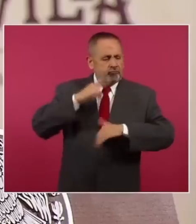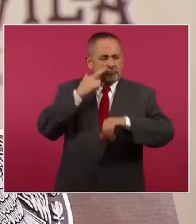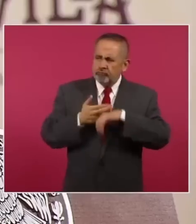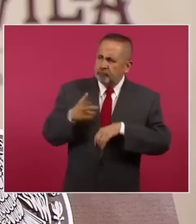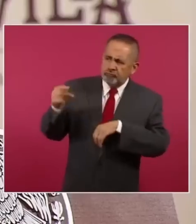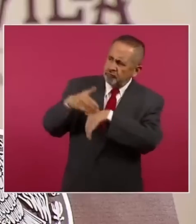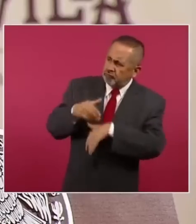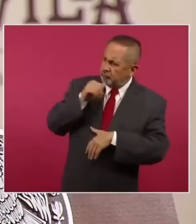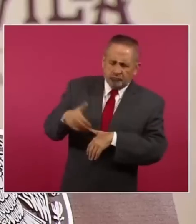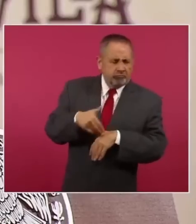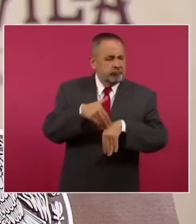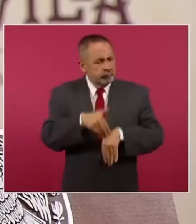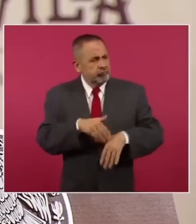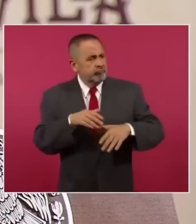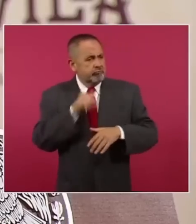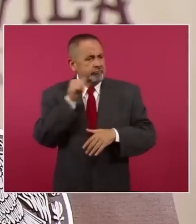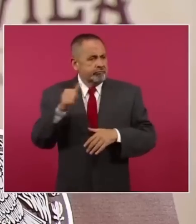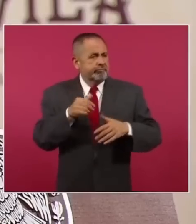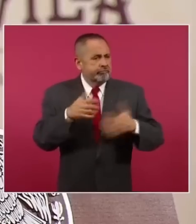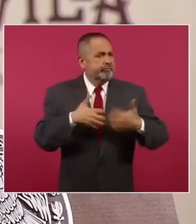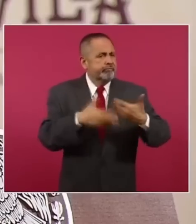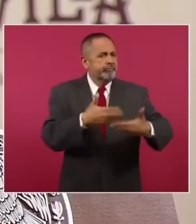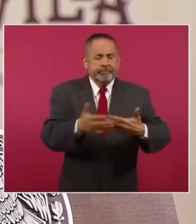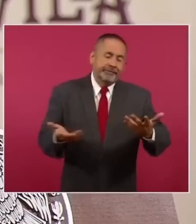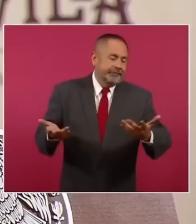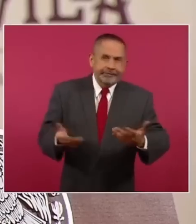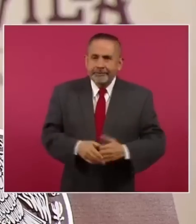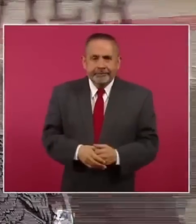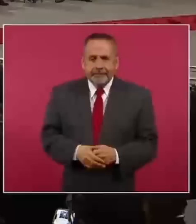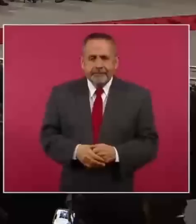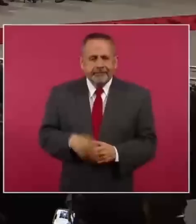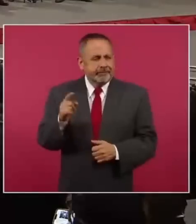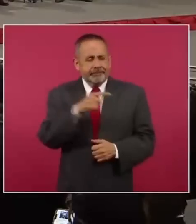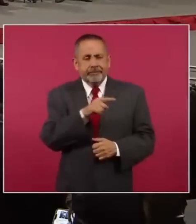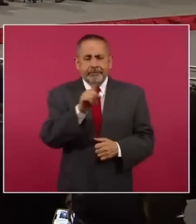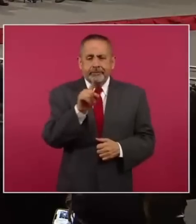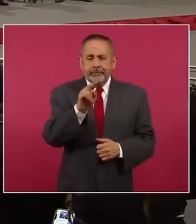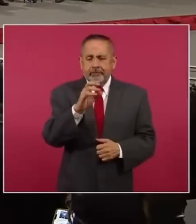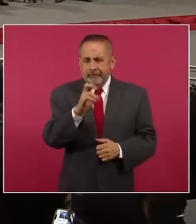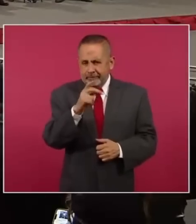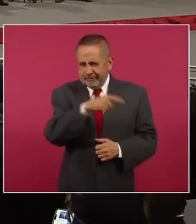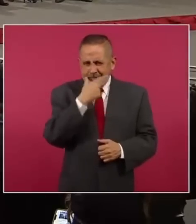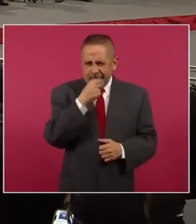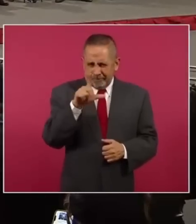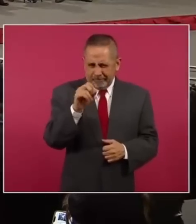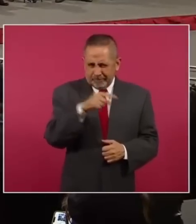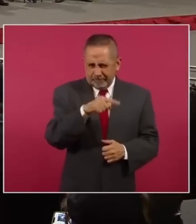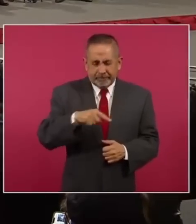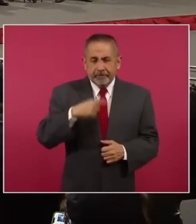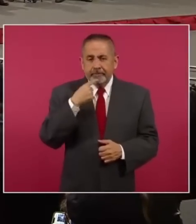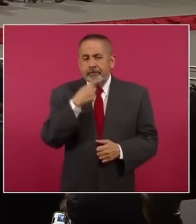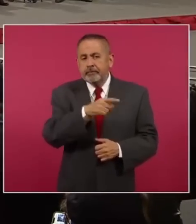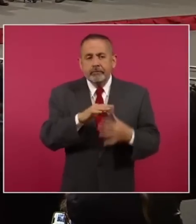papel como contrapeso del Ejecutivo. Pero Zuckerman no dice que esto que